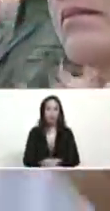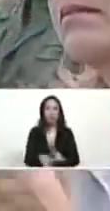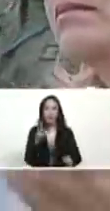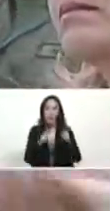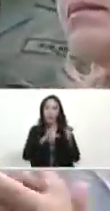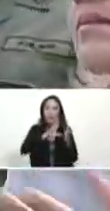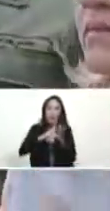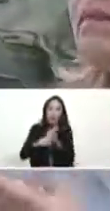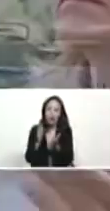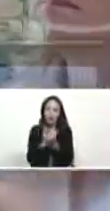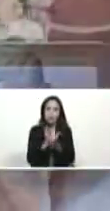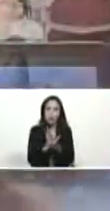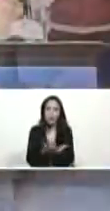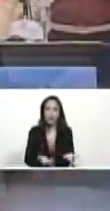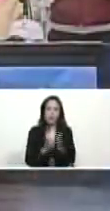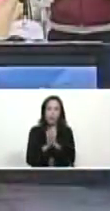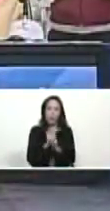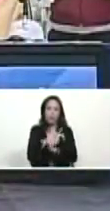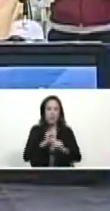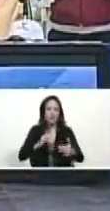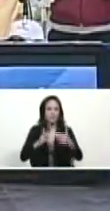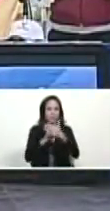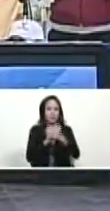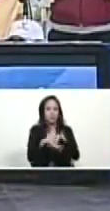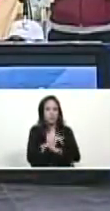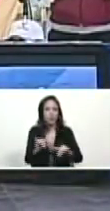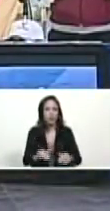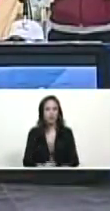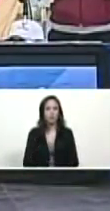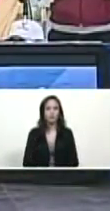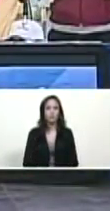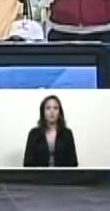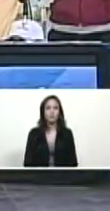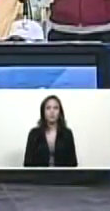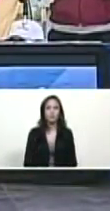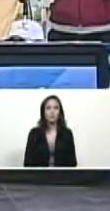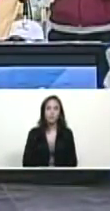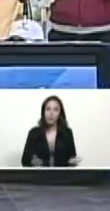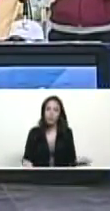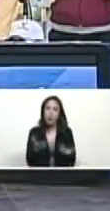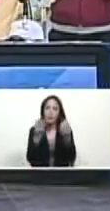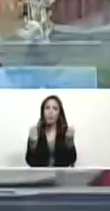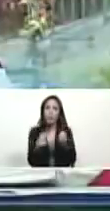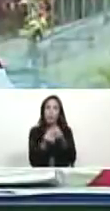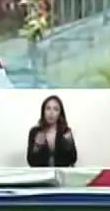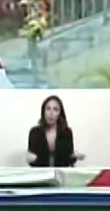corruptos, a los burócratas. Por favor. Vamos.